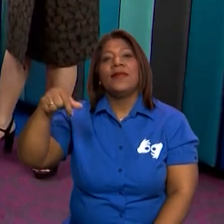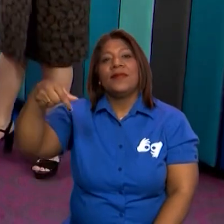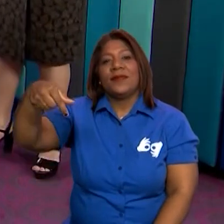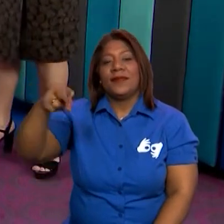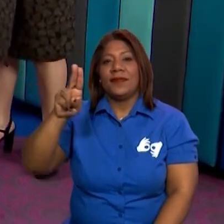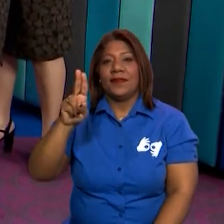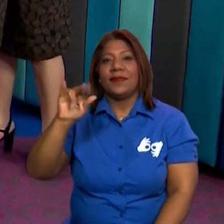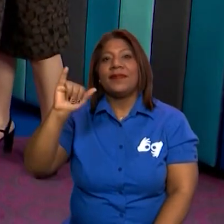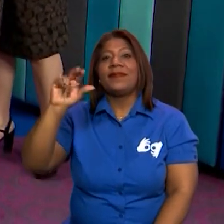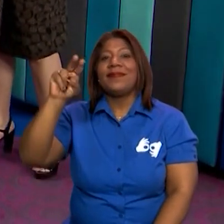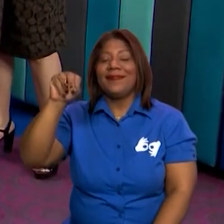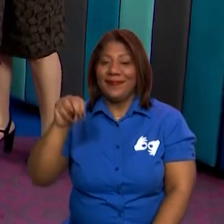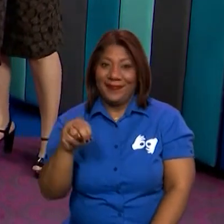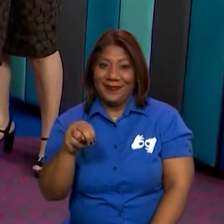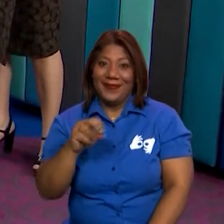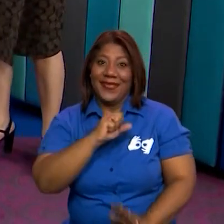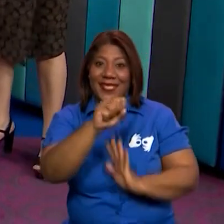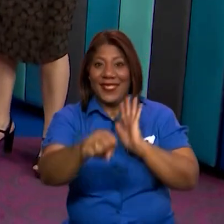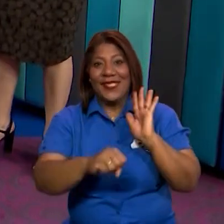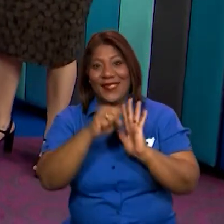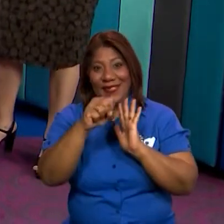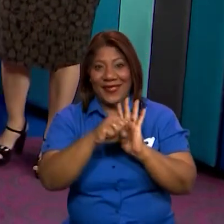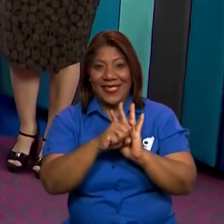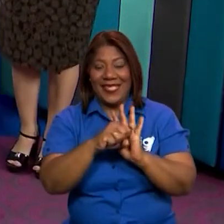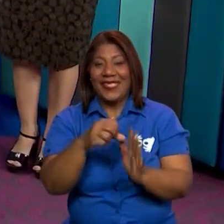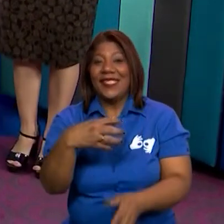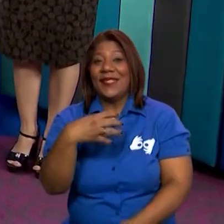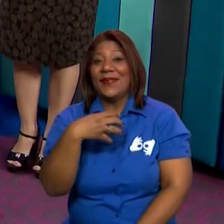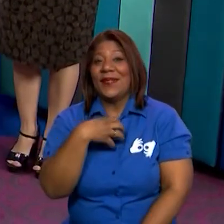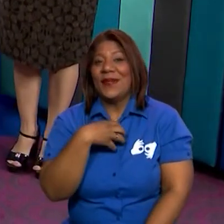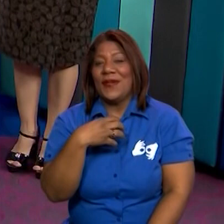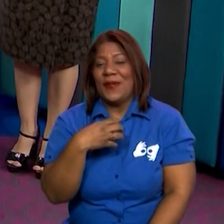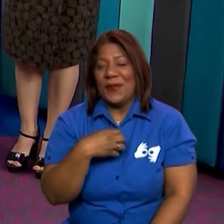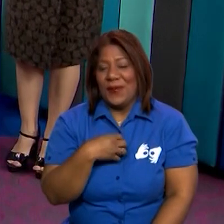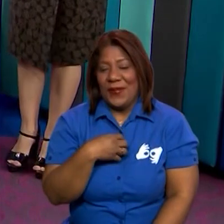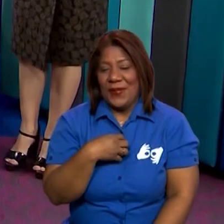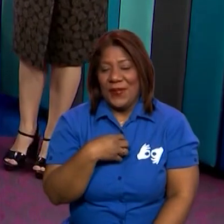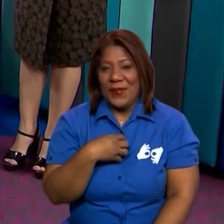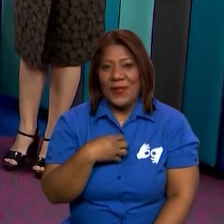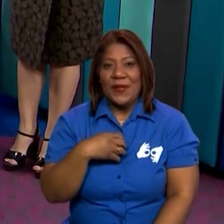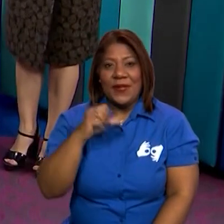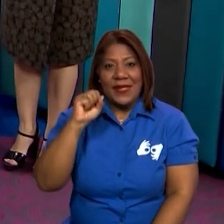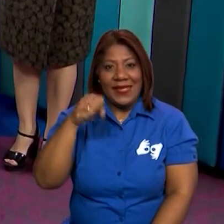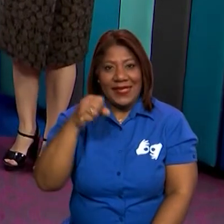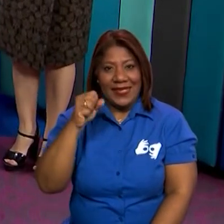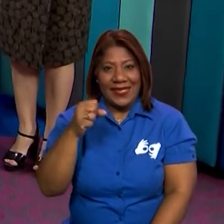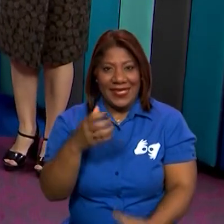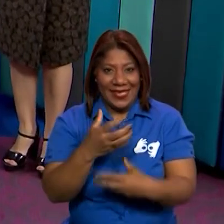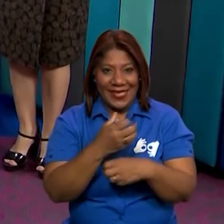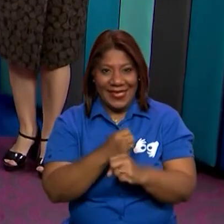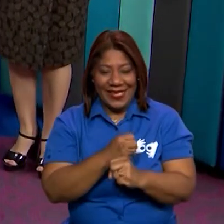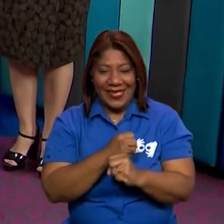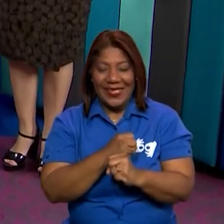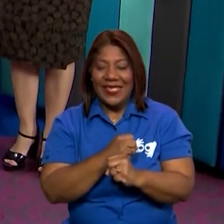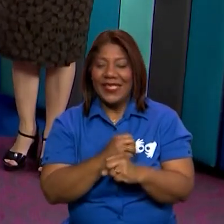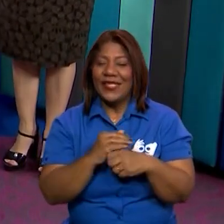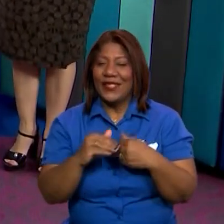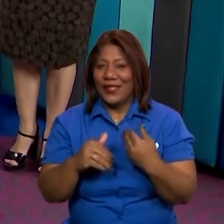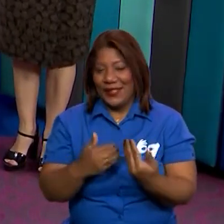Joaquín. Muy bien. Entonces, ese es un sustantivo propio. Y así van desarrollando la